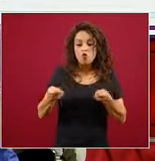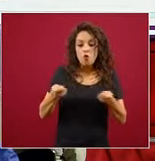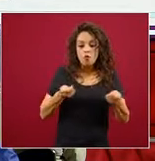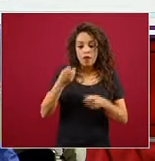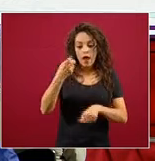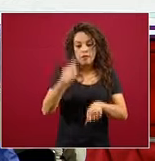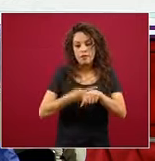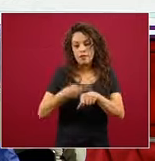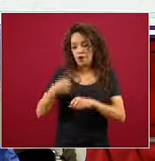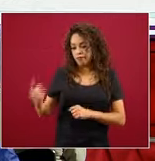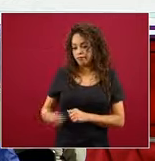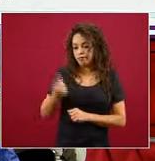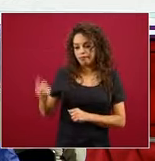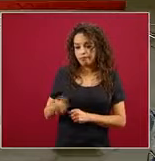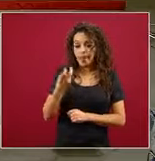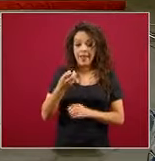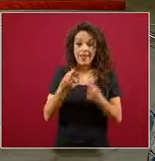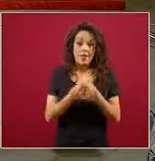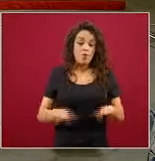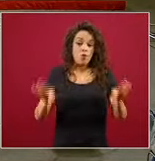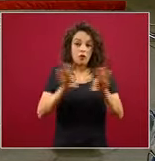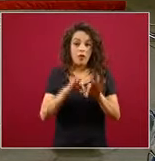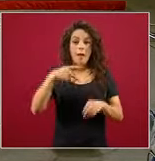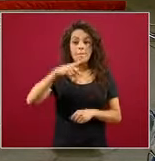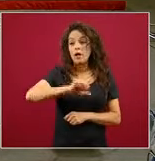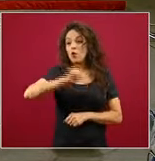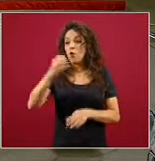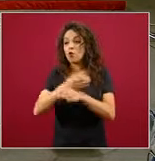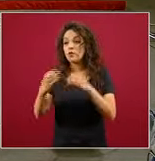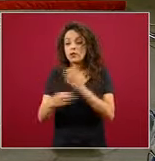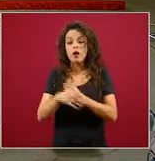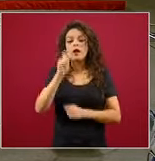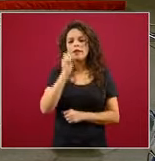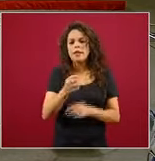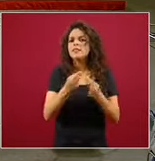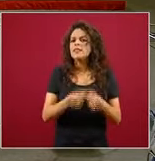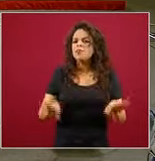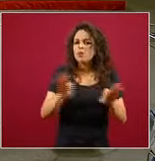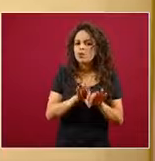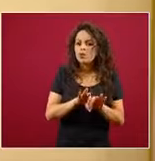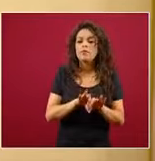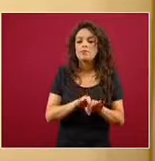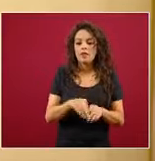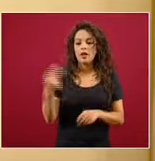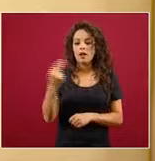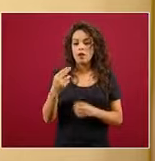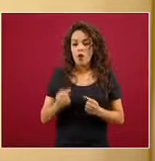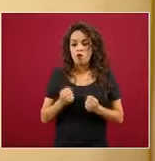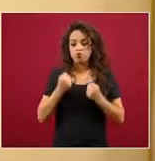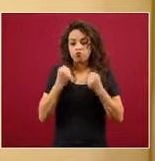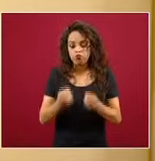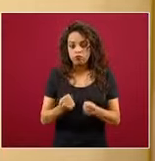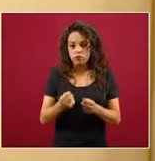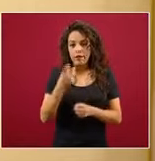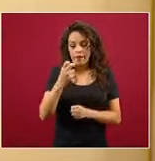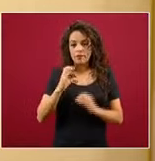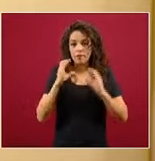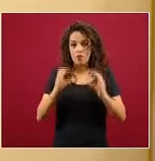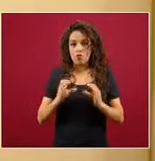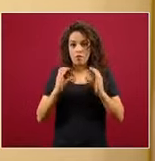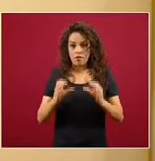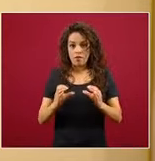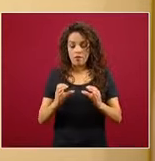muy importante. Pero otra parte muy importante es también fortalecer la atención primaria de la salud. Esto también lo hemos venido platicando y también cuando les vine